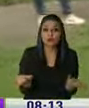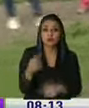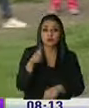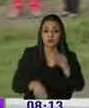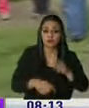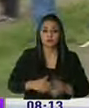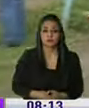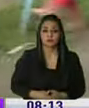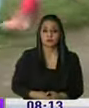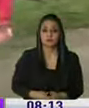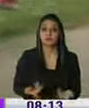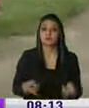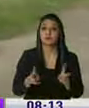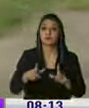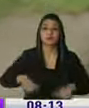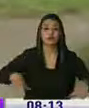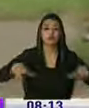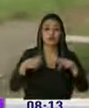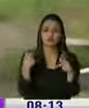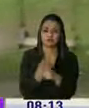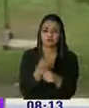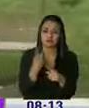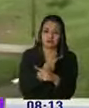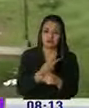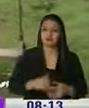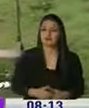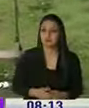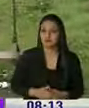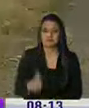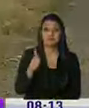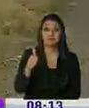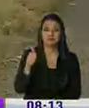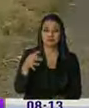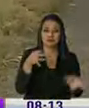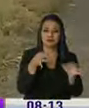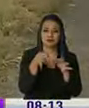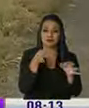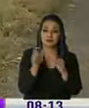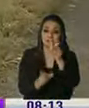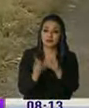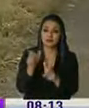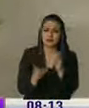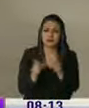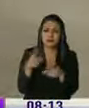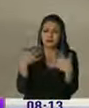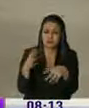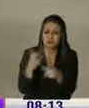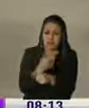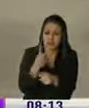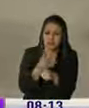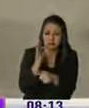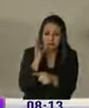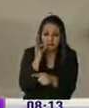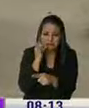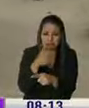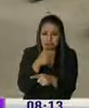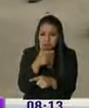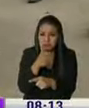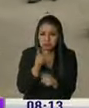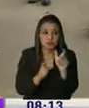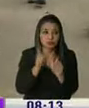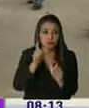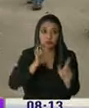las preocupaciones es que el lugar se ha vuelto inseguro. Explican los moradores que se reúnen personas de mal proceder a hacer de las suyas y a amedrentar